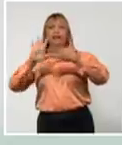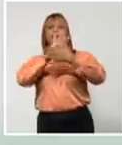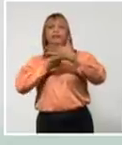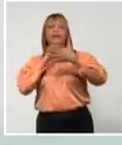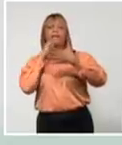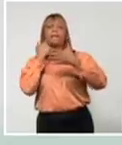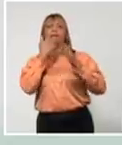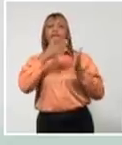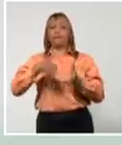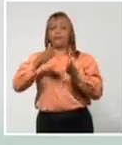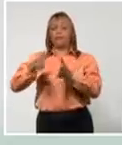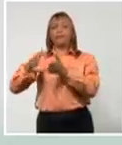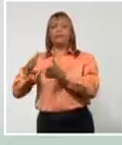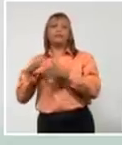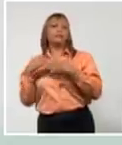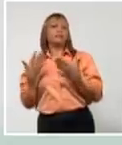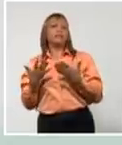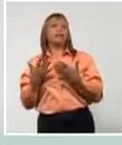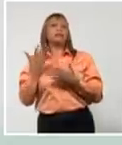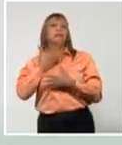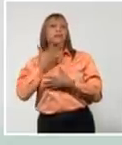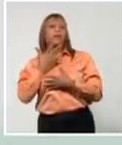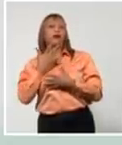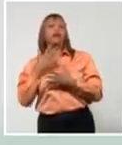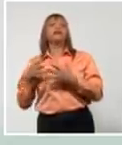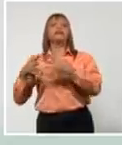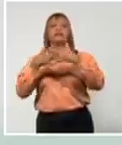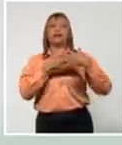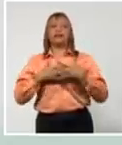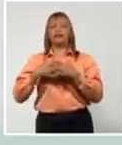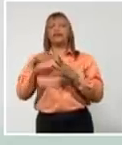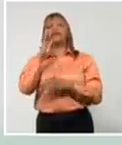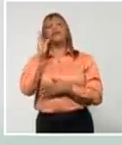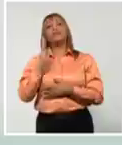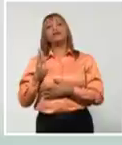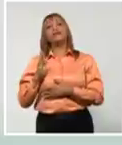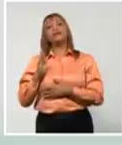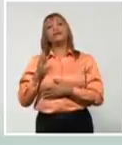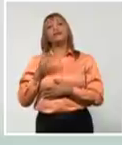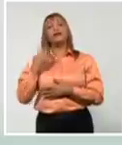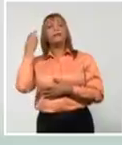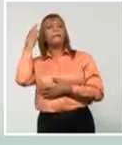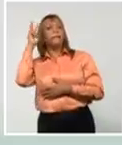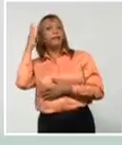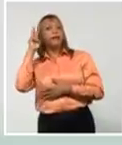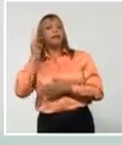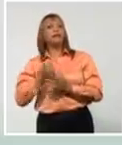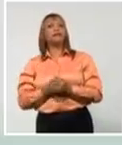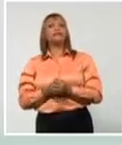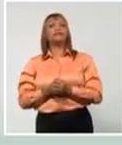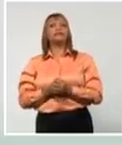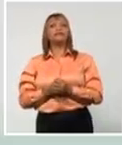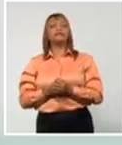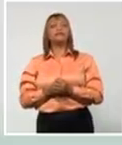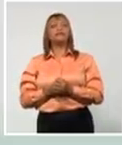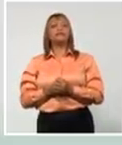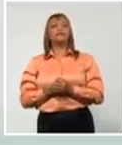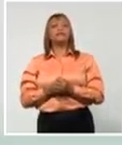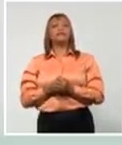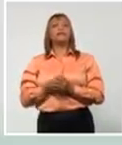está Estados Unidos, está Brasil, está México, está Perú,